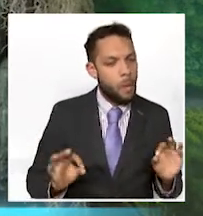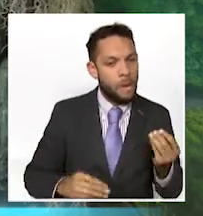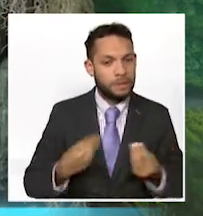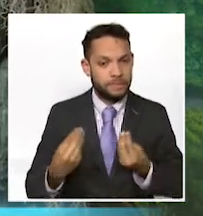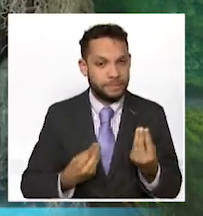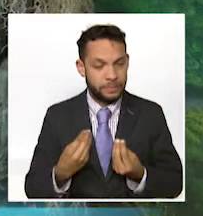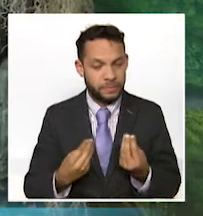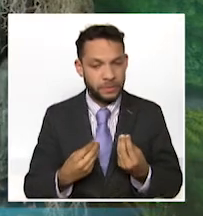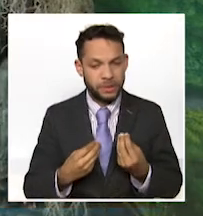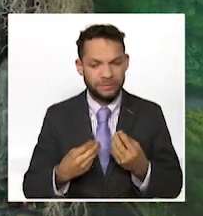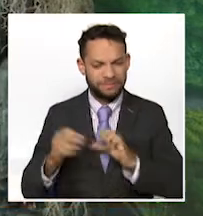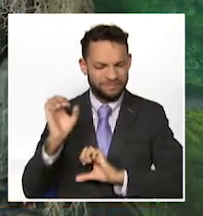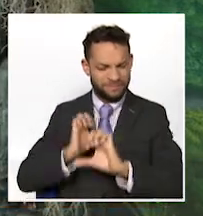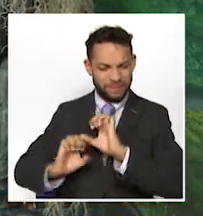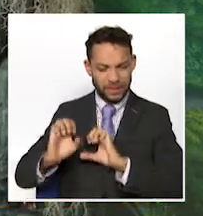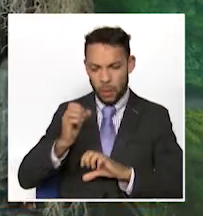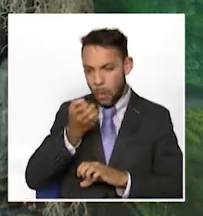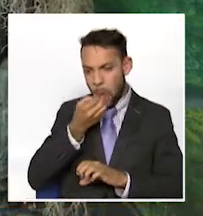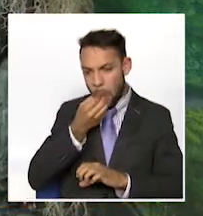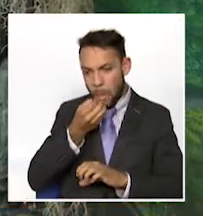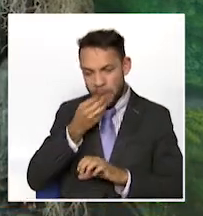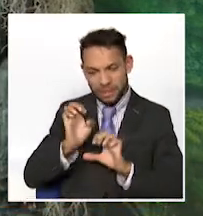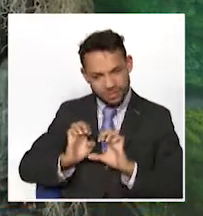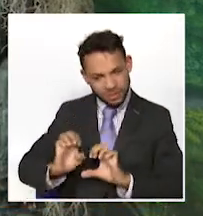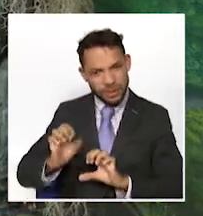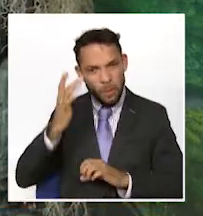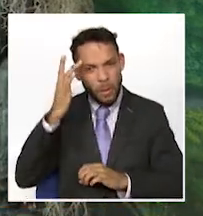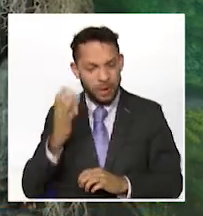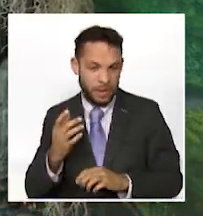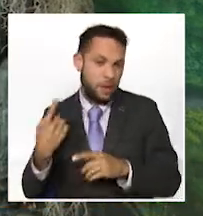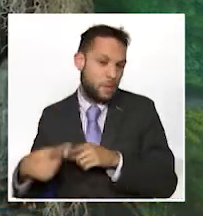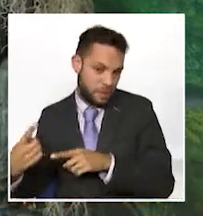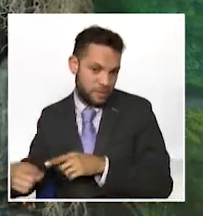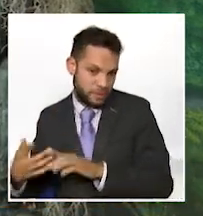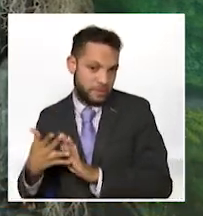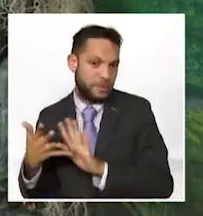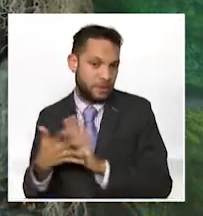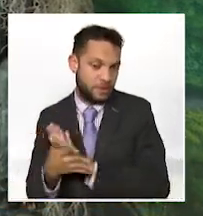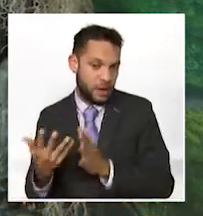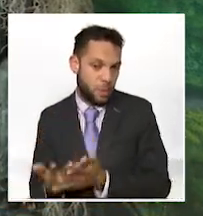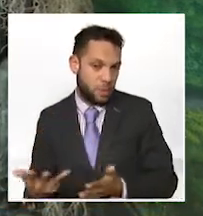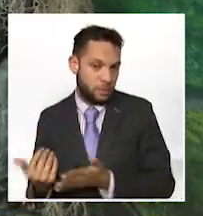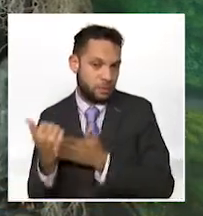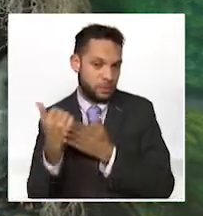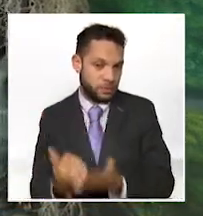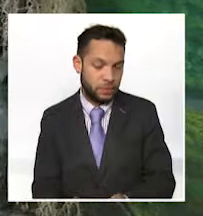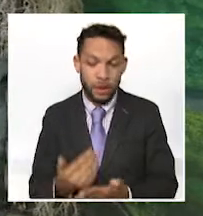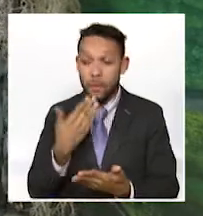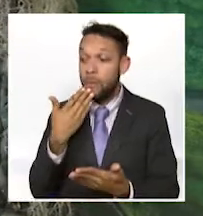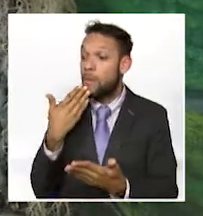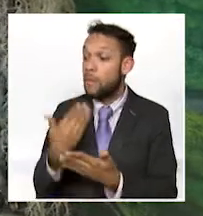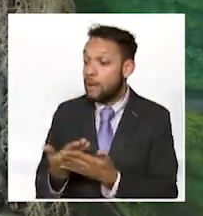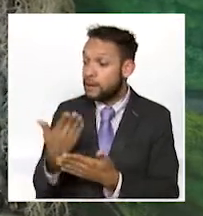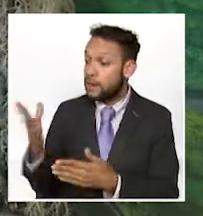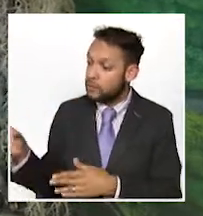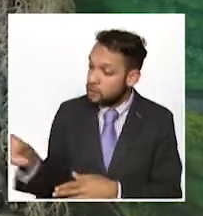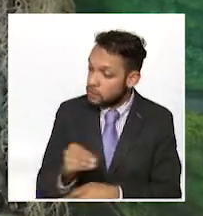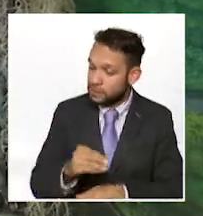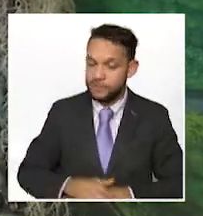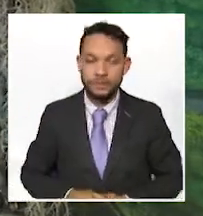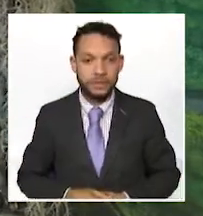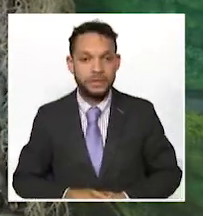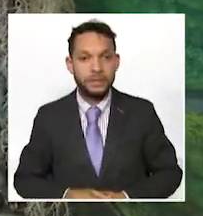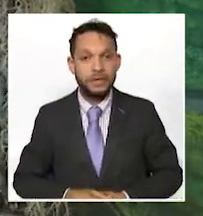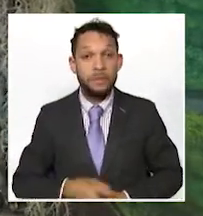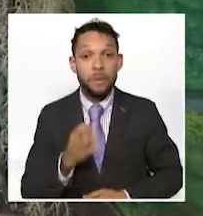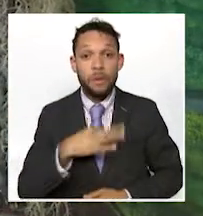un ayuno y unos enemas y demás. Doctor David, muchas gracias por estar con nosotros. Bueno, muchas gracias a ustedes pues, por permitirnos entrar en sus